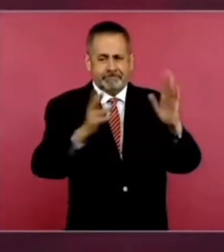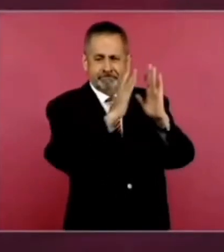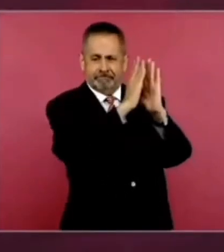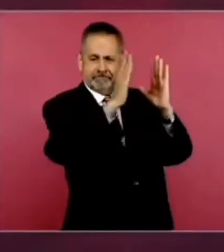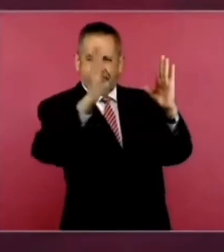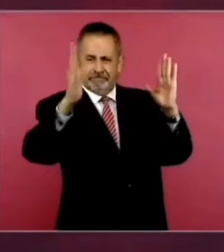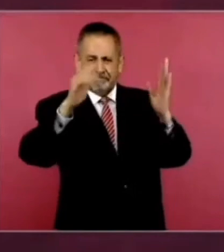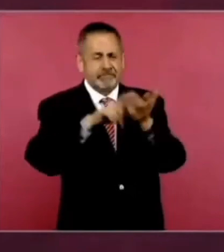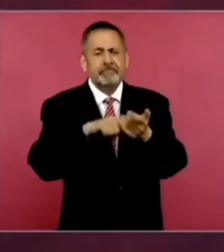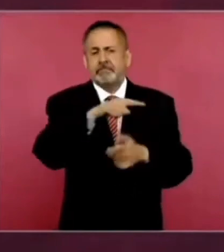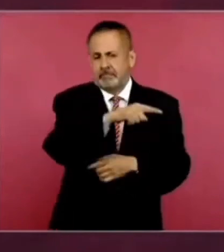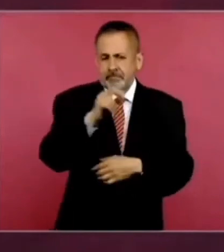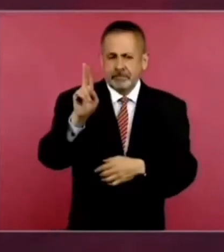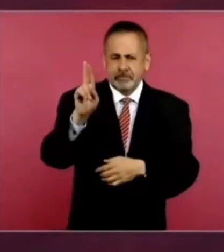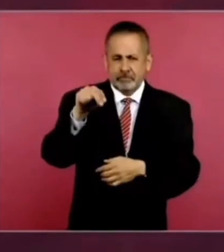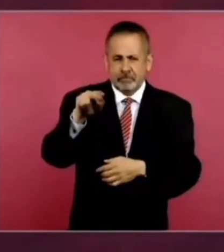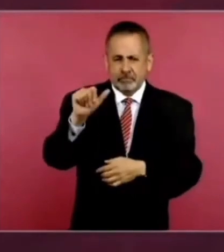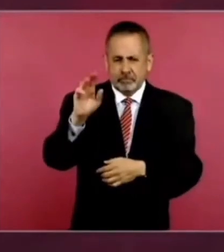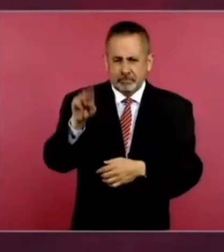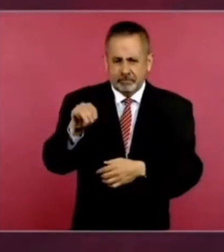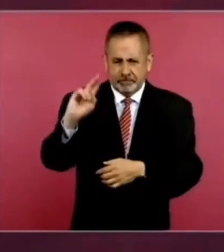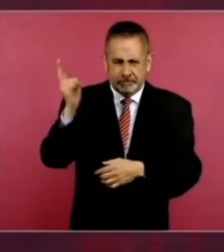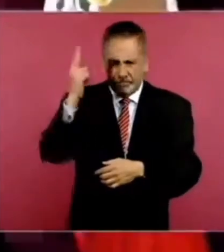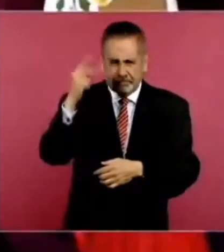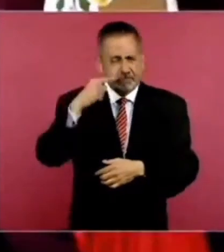de la UNAM